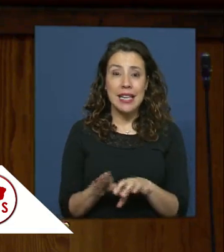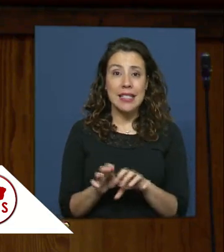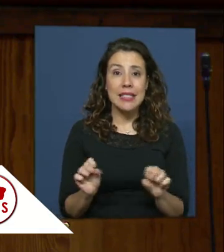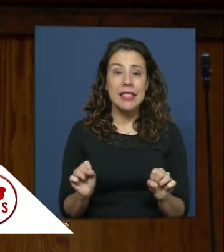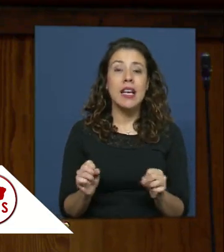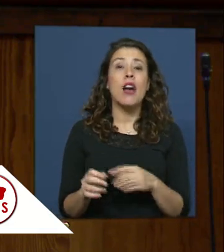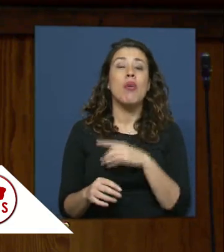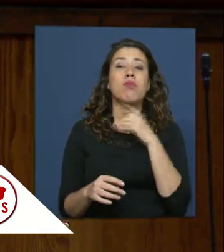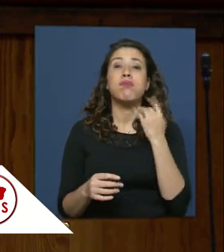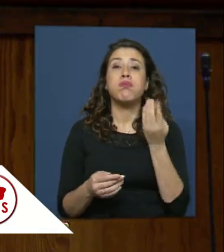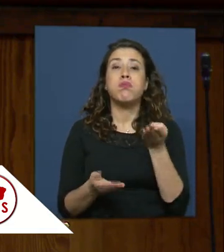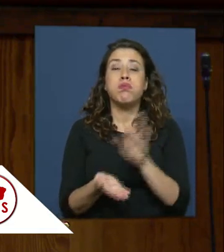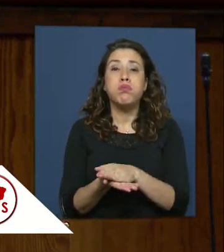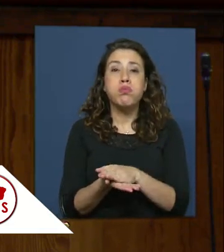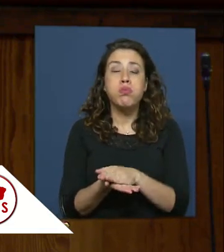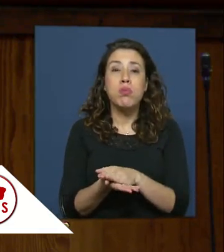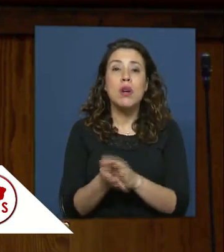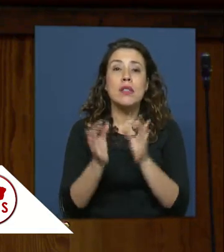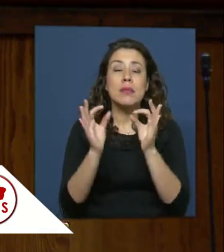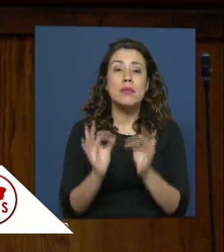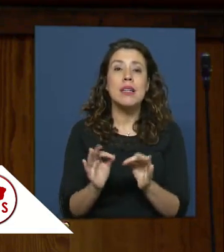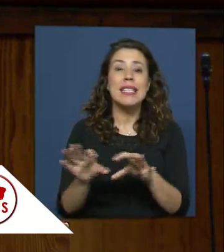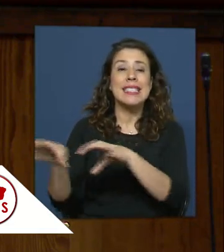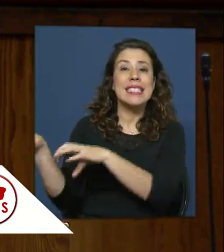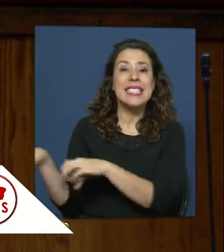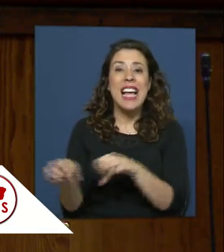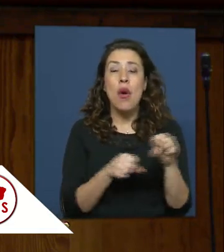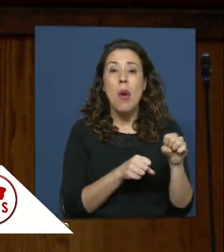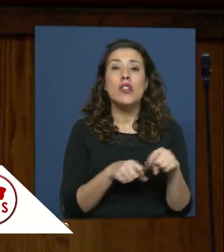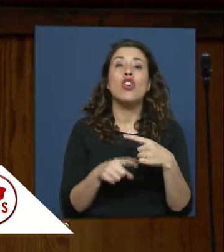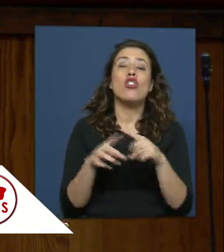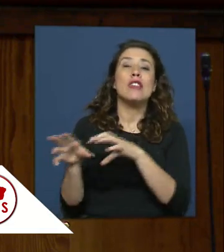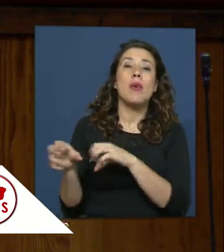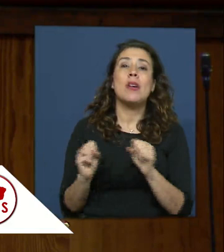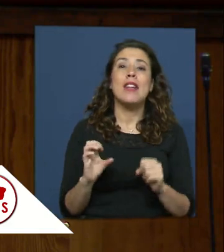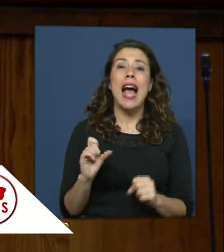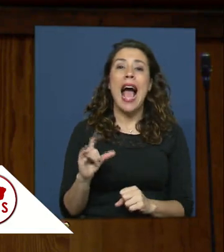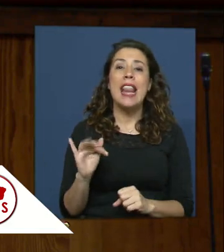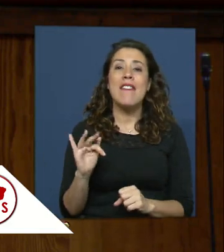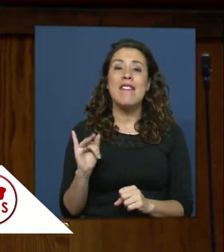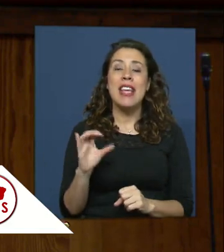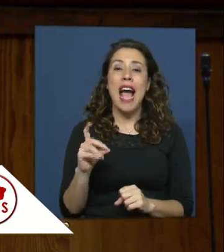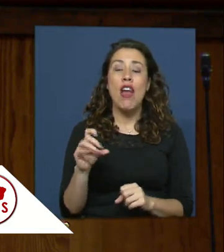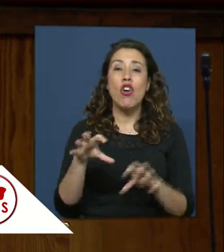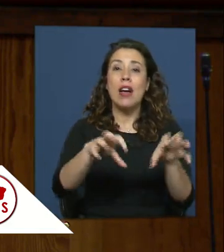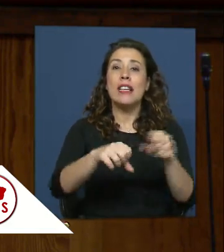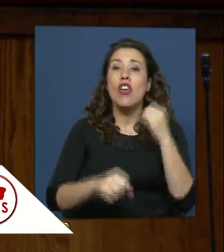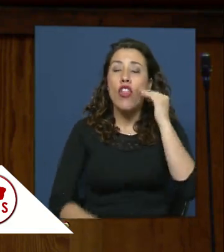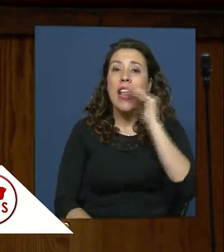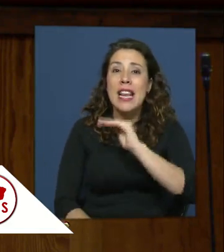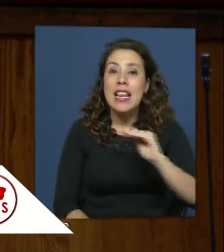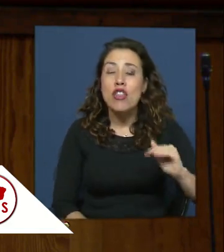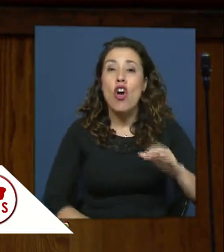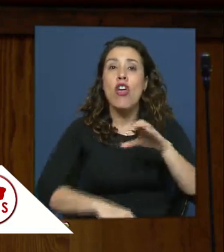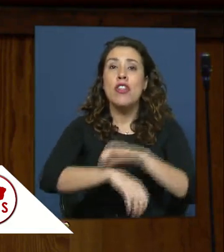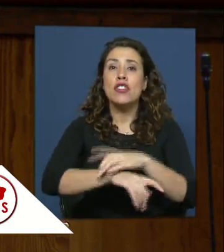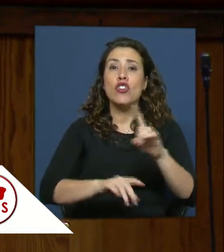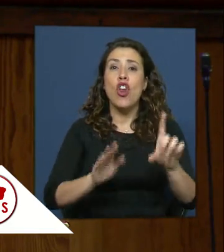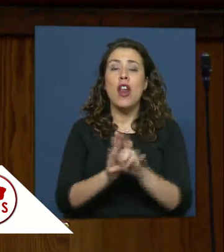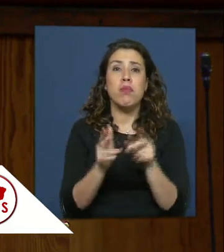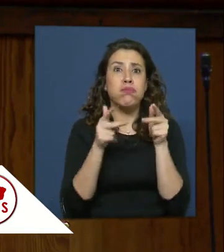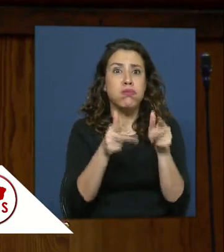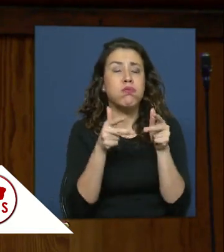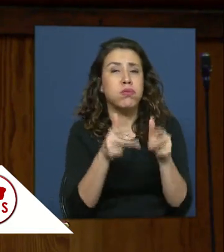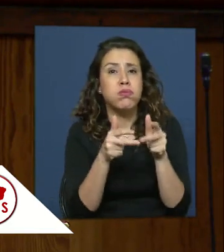delitos de homicidio, homicidio calificado, secuestro, secuestro calificado, sustracción de menores, detención ilegal, tormentos